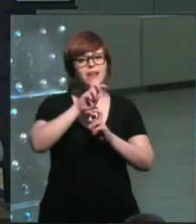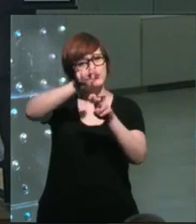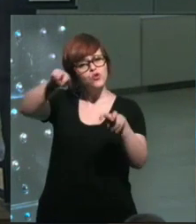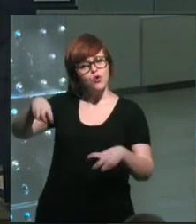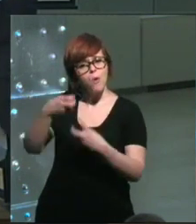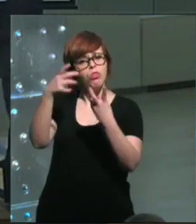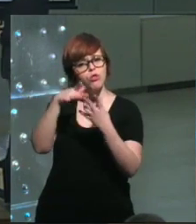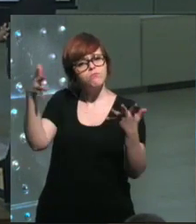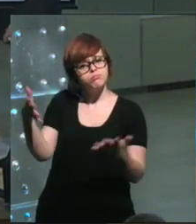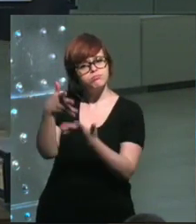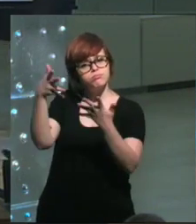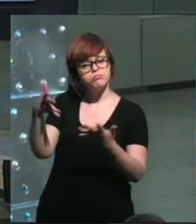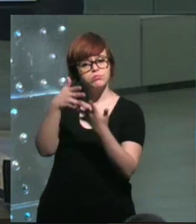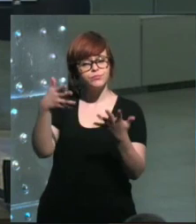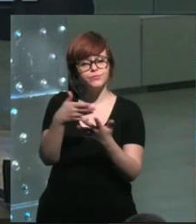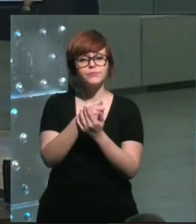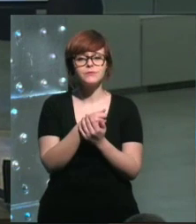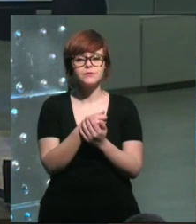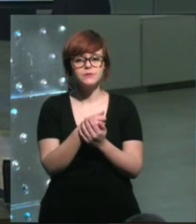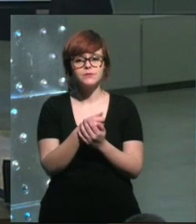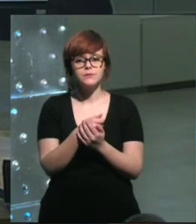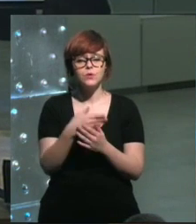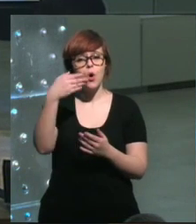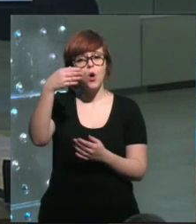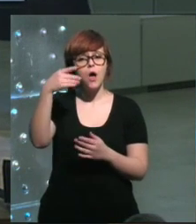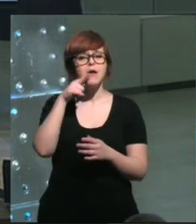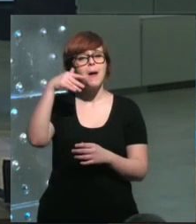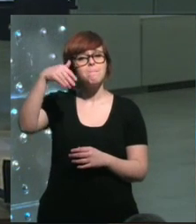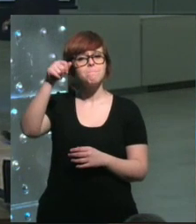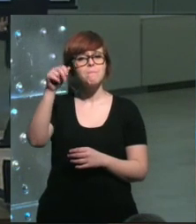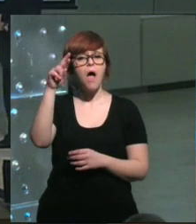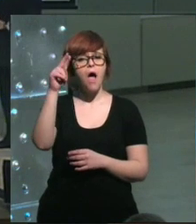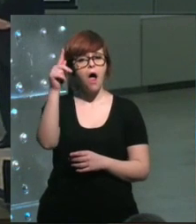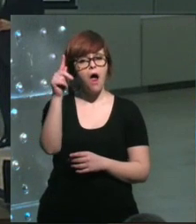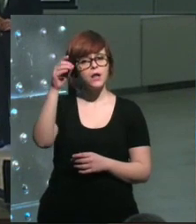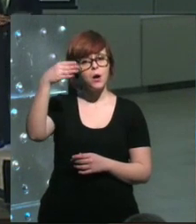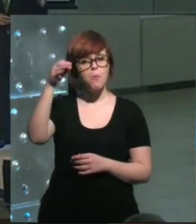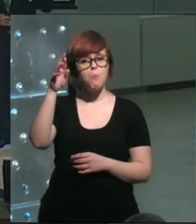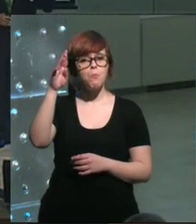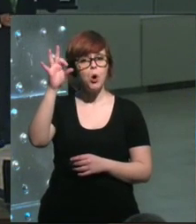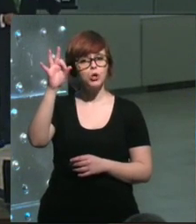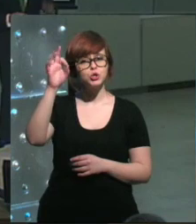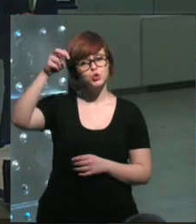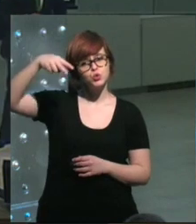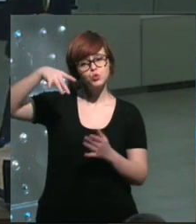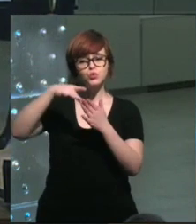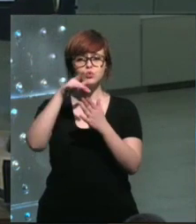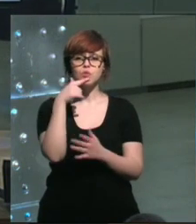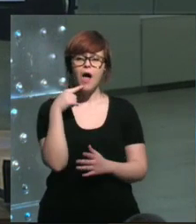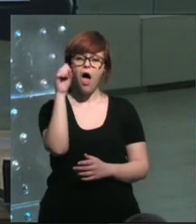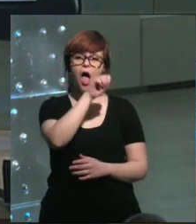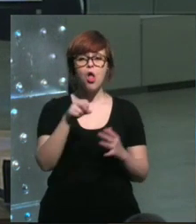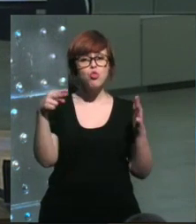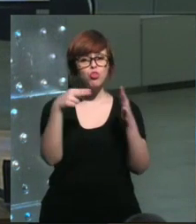campaña. Matt Barson es un compañero mío de la campaña. Hoy, en su momento, en el 2008, había sido un